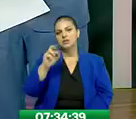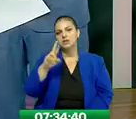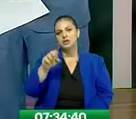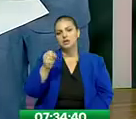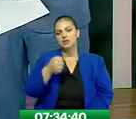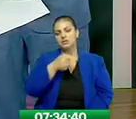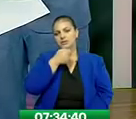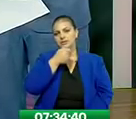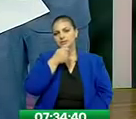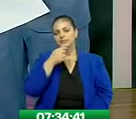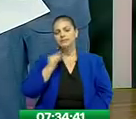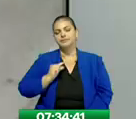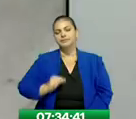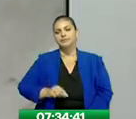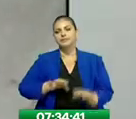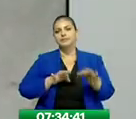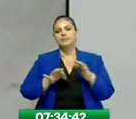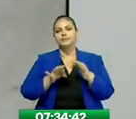detalles.